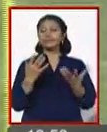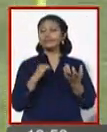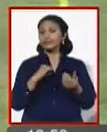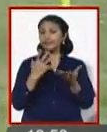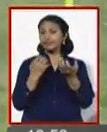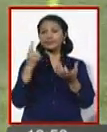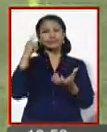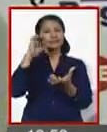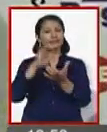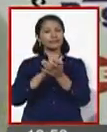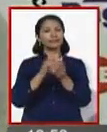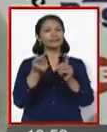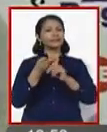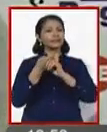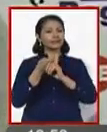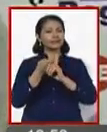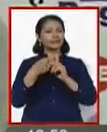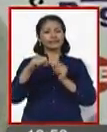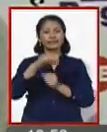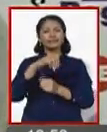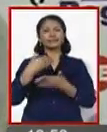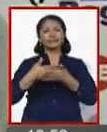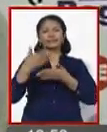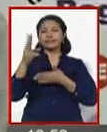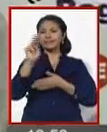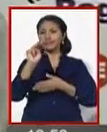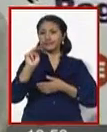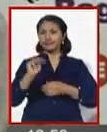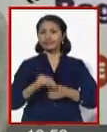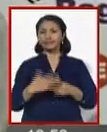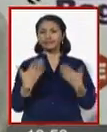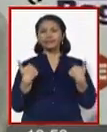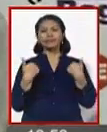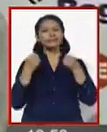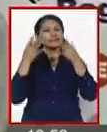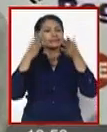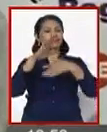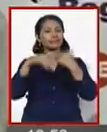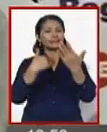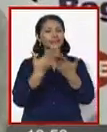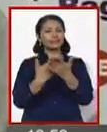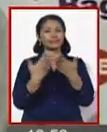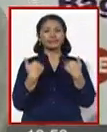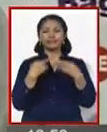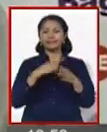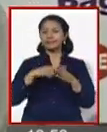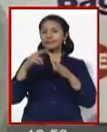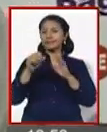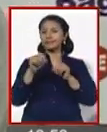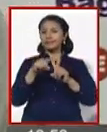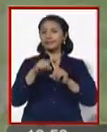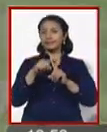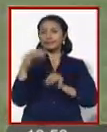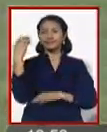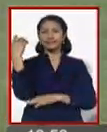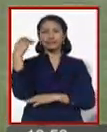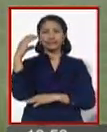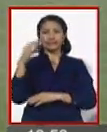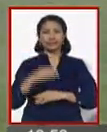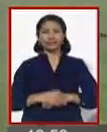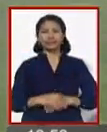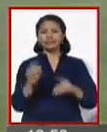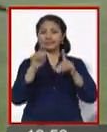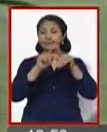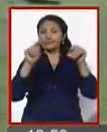creer en mis compañeros. Sé que el día martes vamos a ir a dejar todo y vamos a ir a sacar un resultado positivo a Colombia.